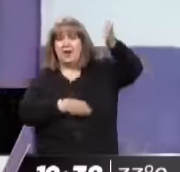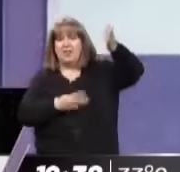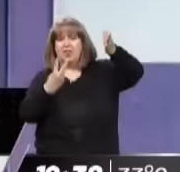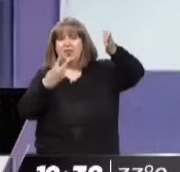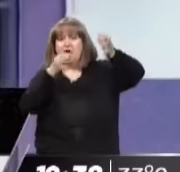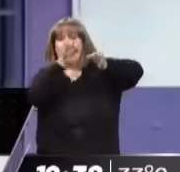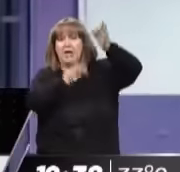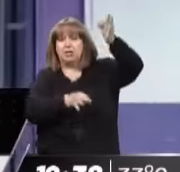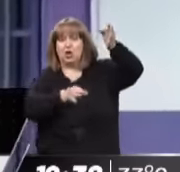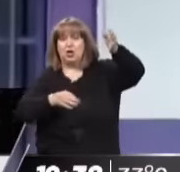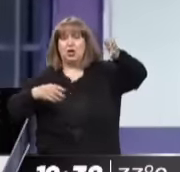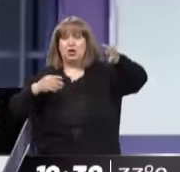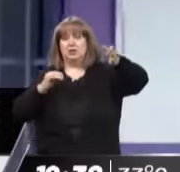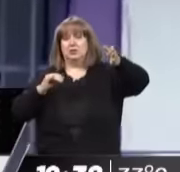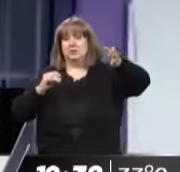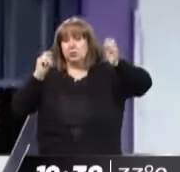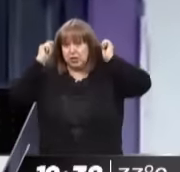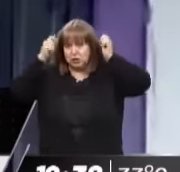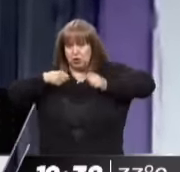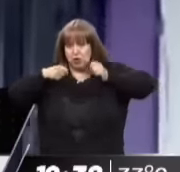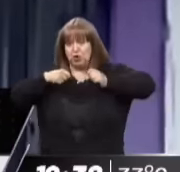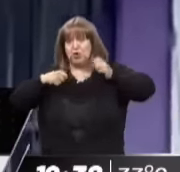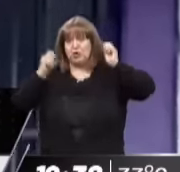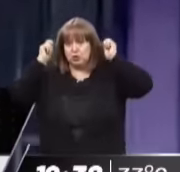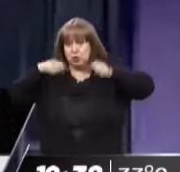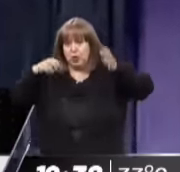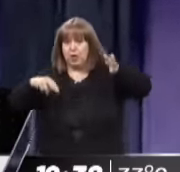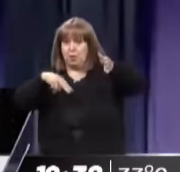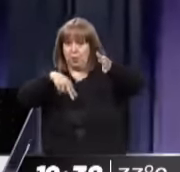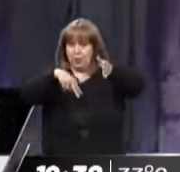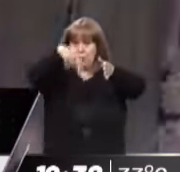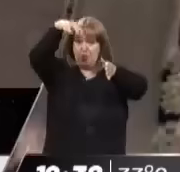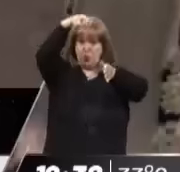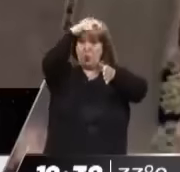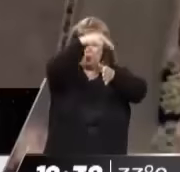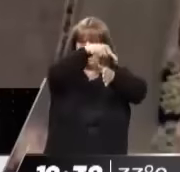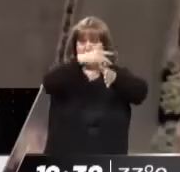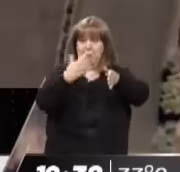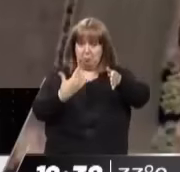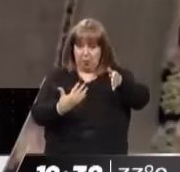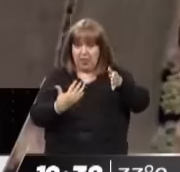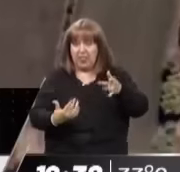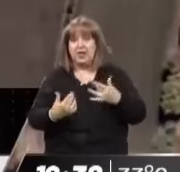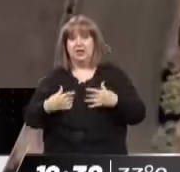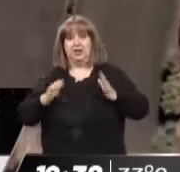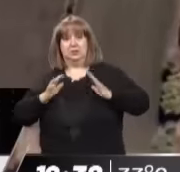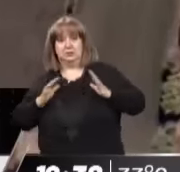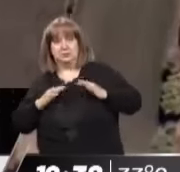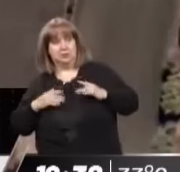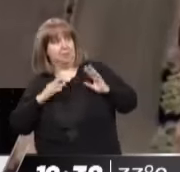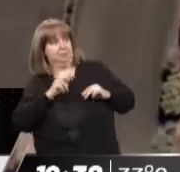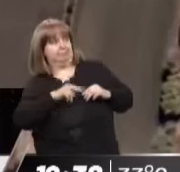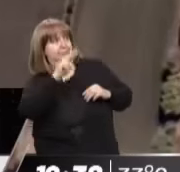veracidad o lo más que los chicos que lo denuncian. Sofía Fernández, te quiere hacer una pregunta. Sí, Miguel, te quería hacer una pregunta, porque